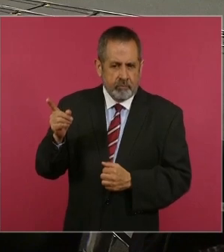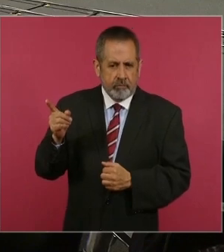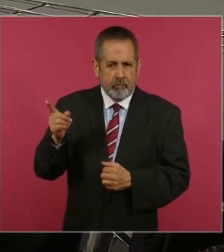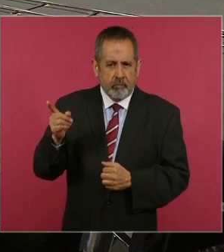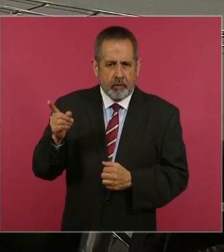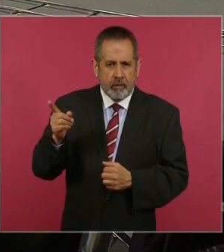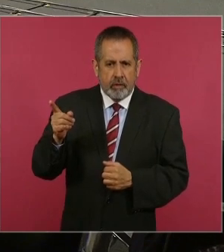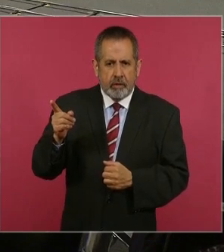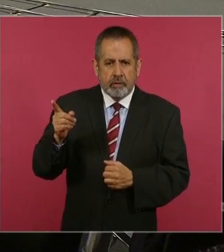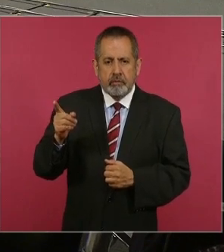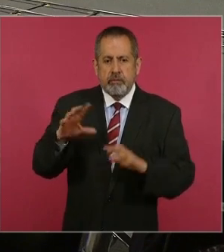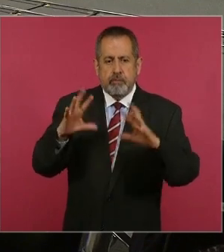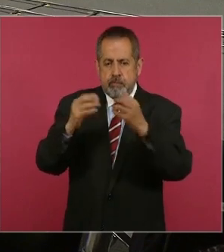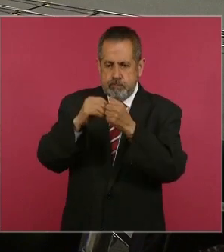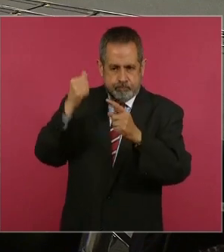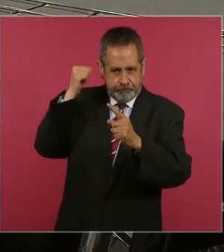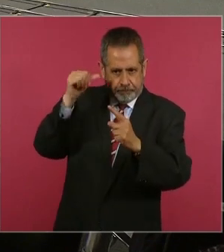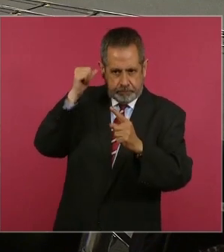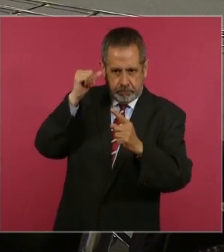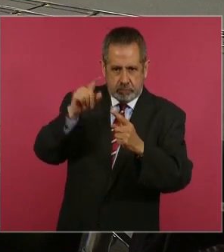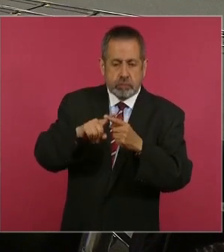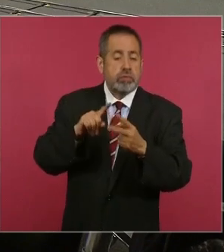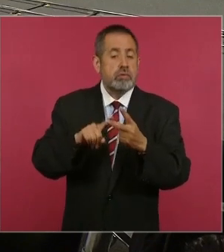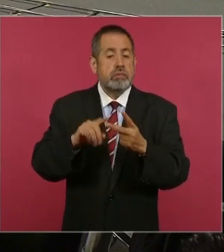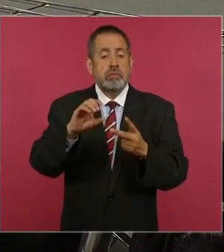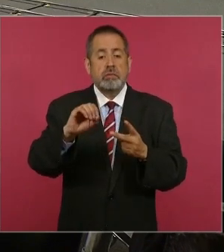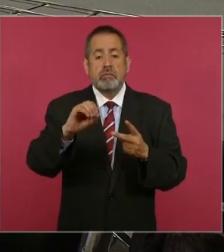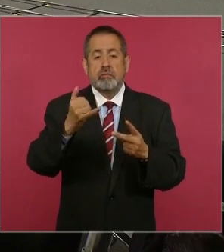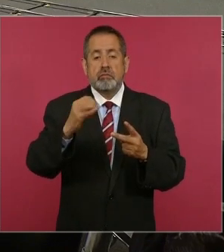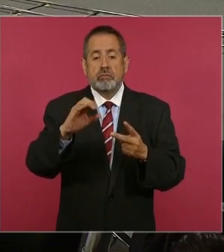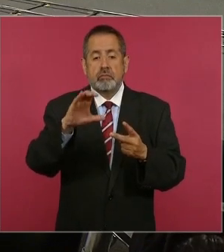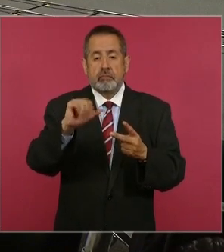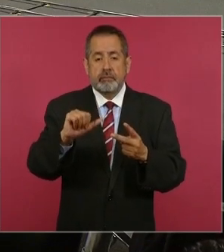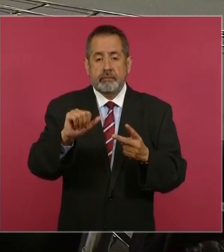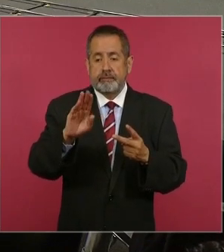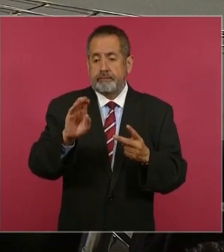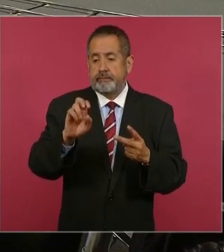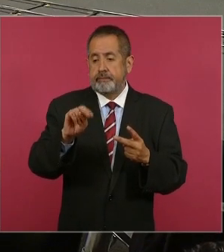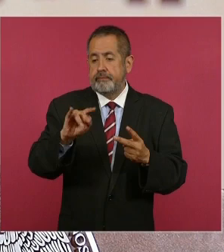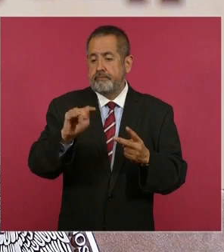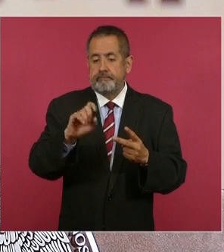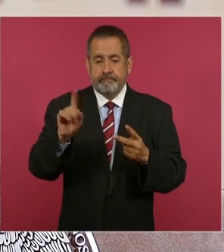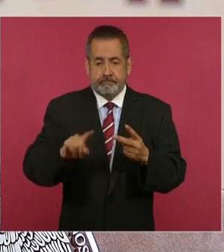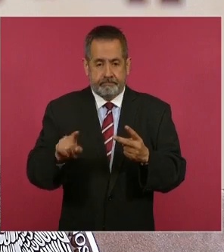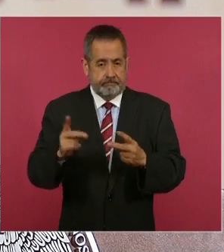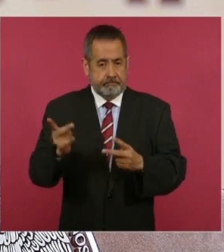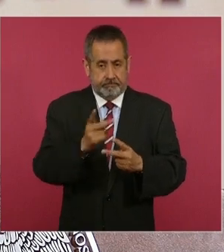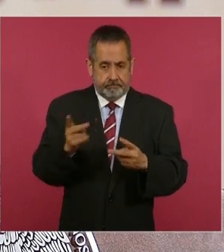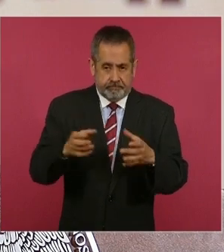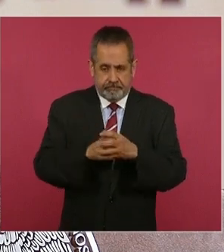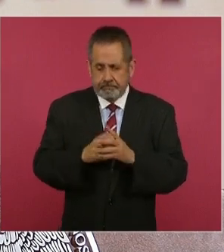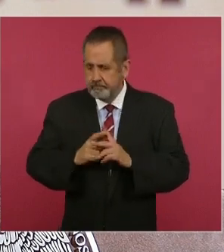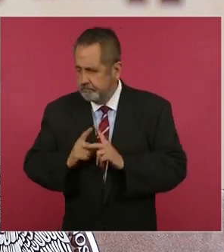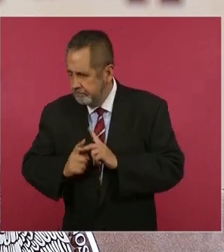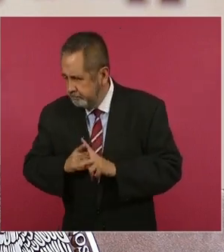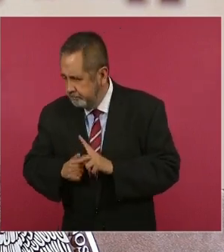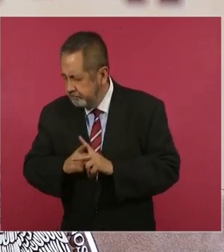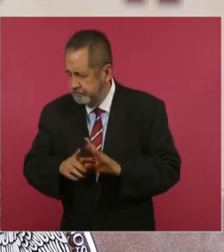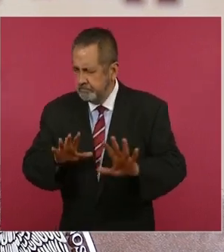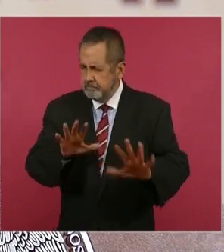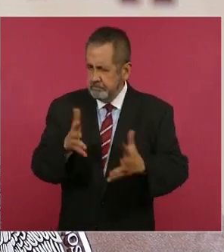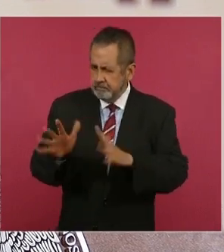viviendas entre Acapulco y Coyuca de Benítez con esta proporción podemos sacar una